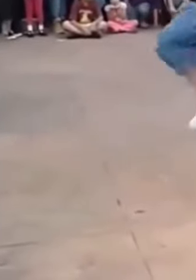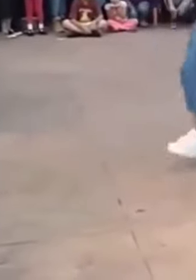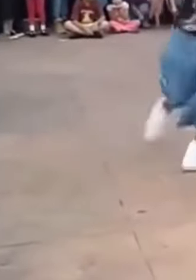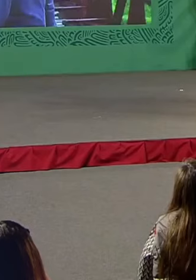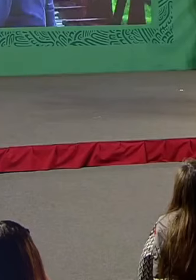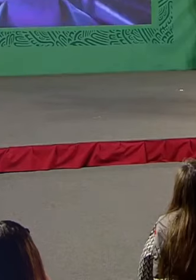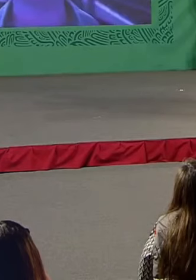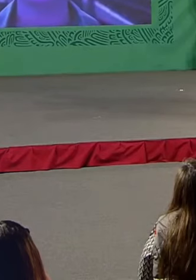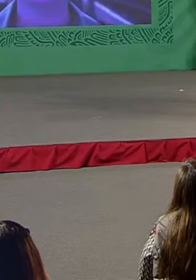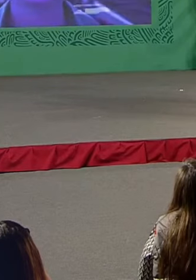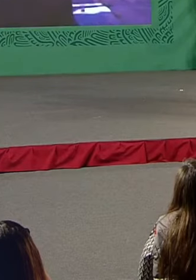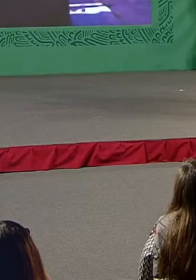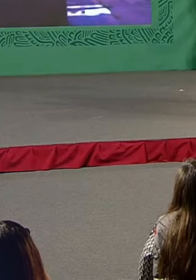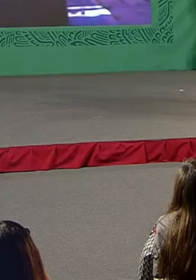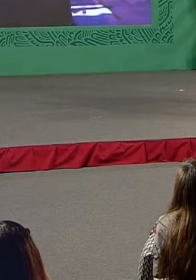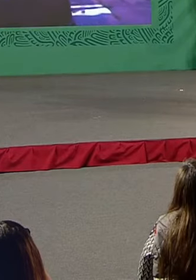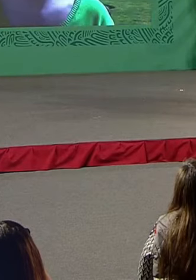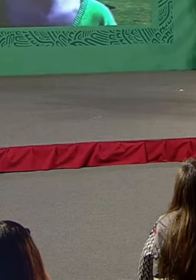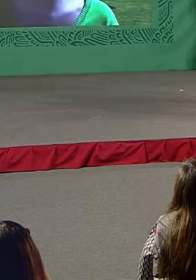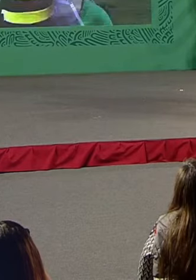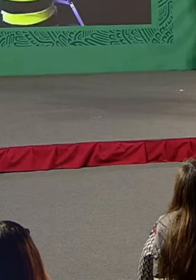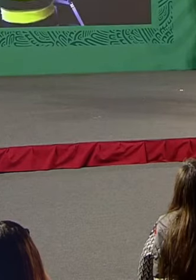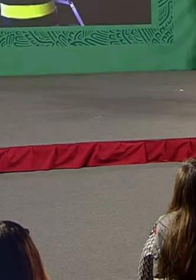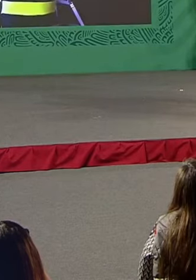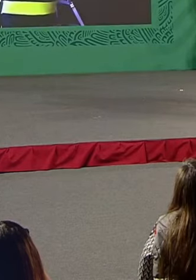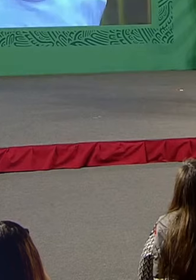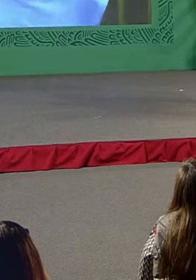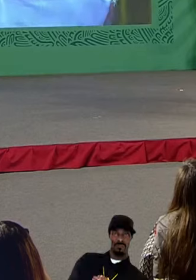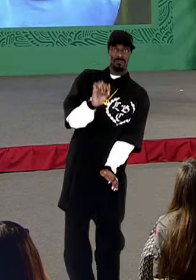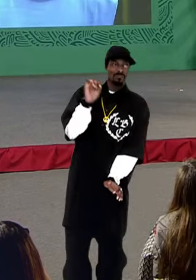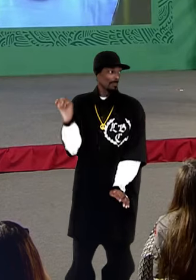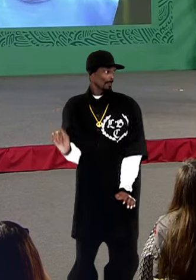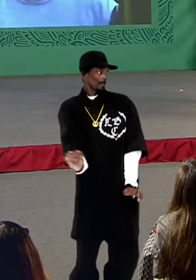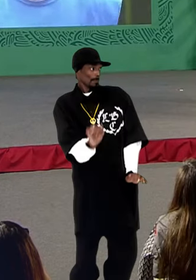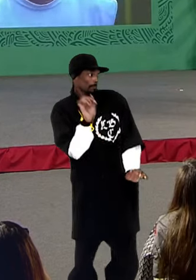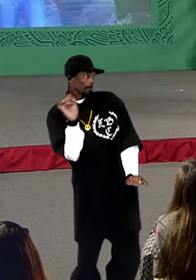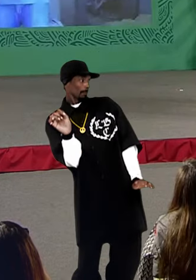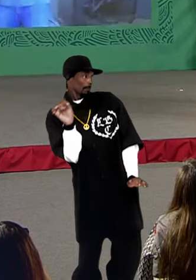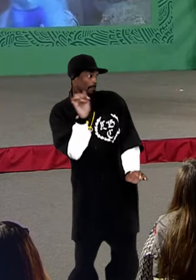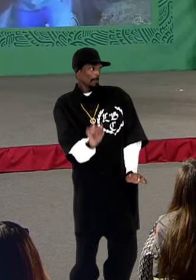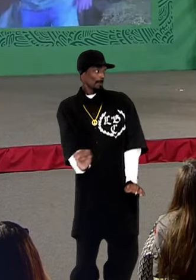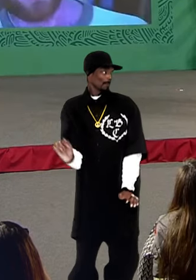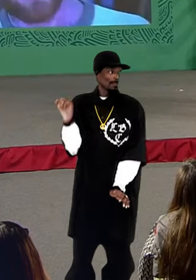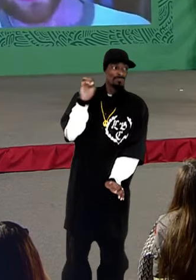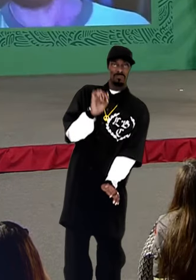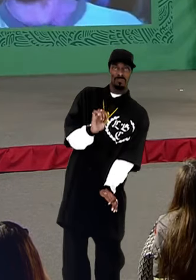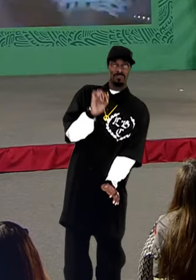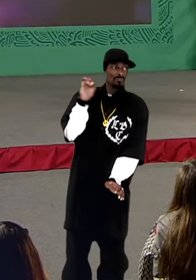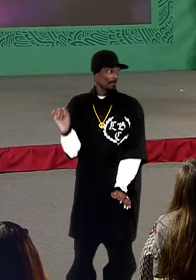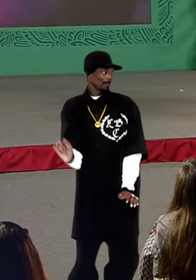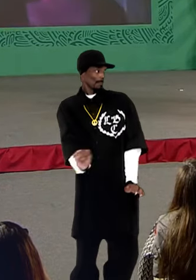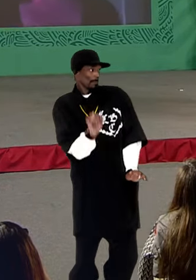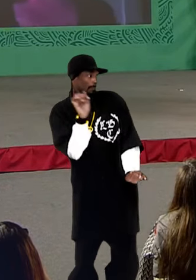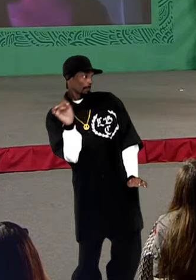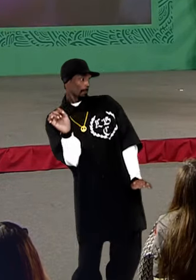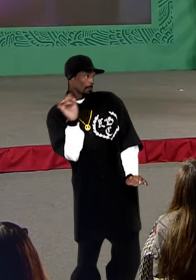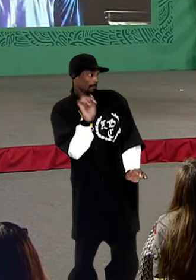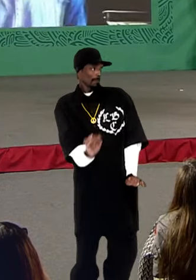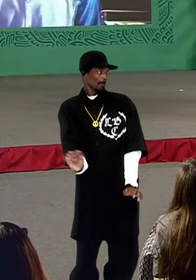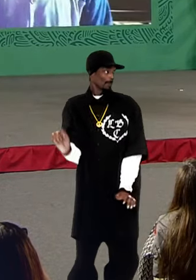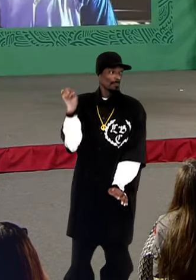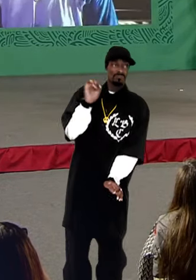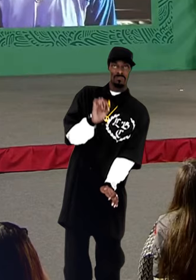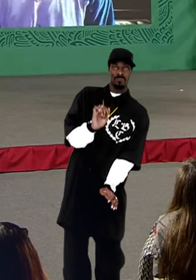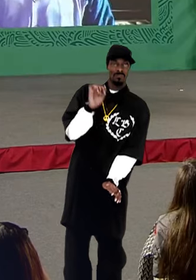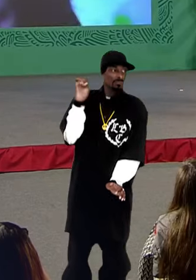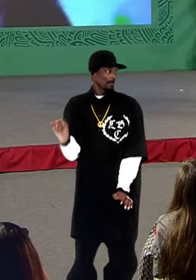que tu silencio. Se equivocaron un par de novatos en la escena, pero se disculparon, no hay ningún problema. Tirar con indirectas, eso no